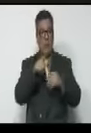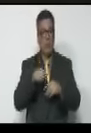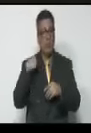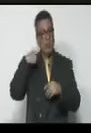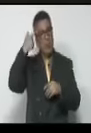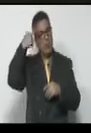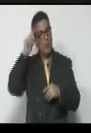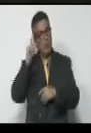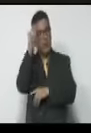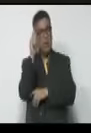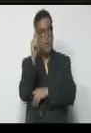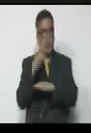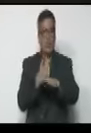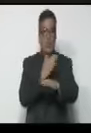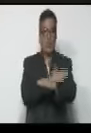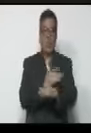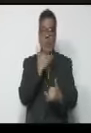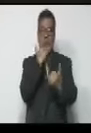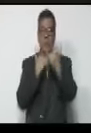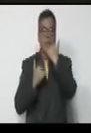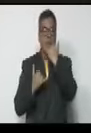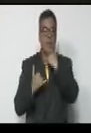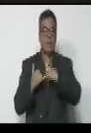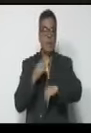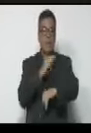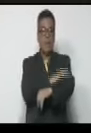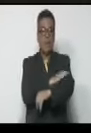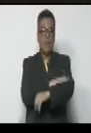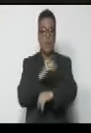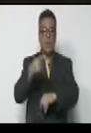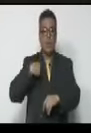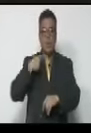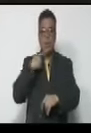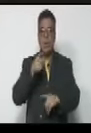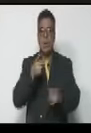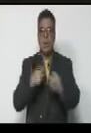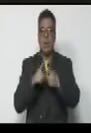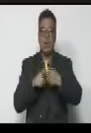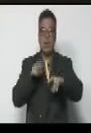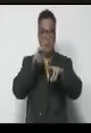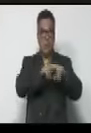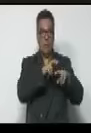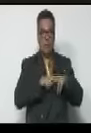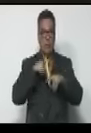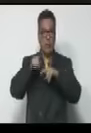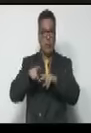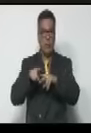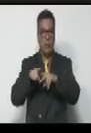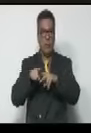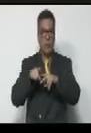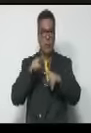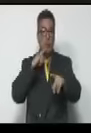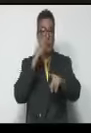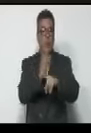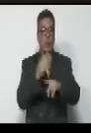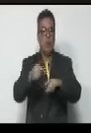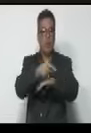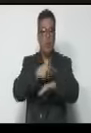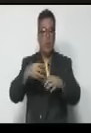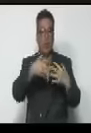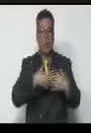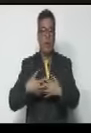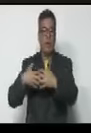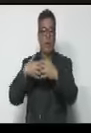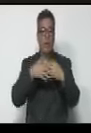Creo que el diputado que me antecedió se equivocó de la oposición de la que estaba hablando. Ninguno de los que se sienta aquí está coludido con el gobierno de los Estados